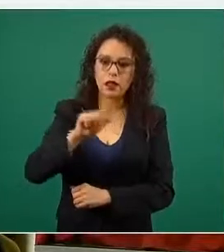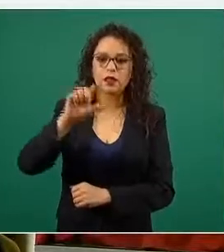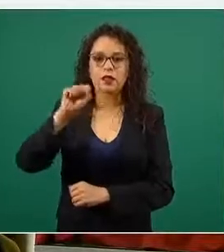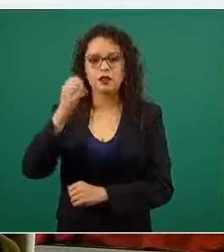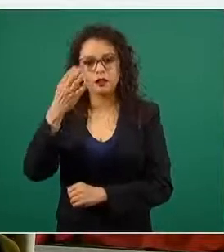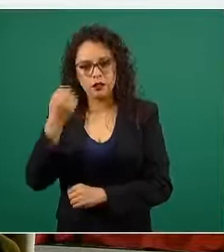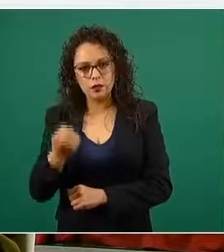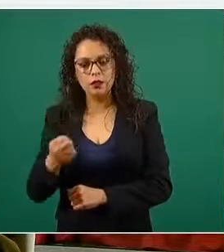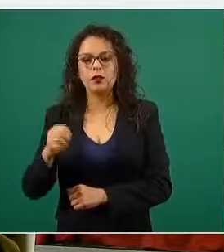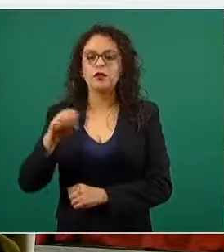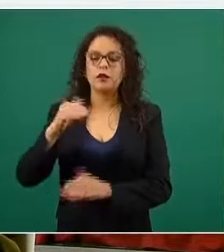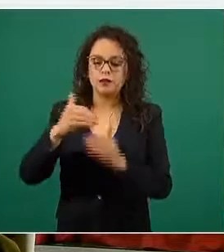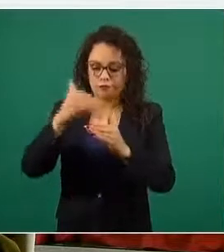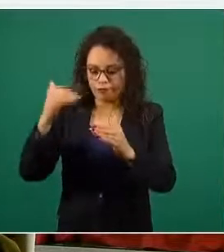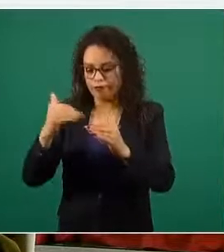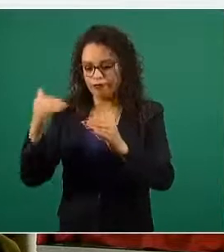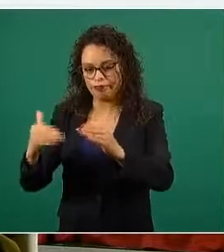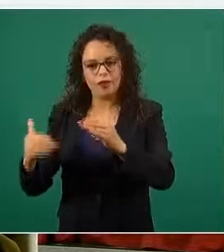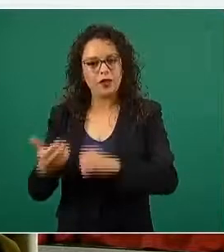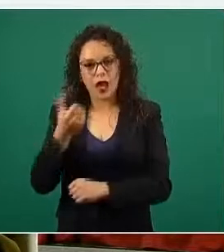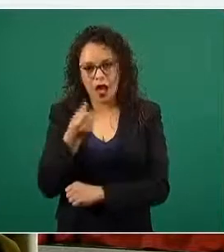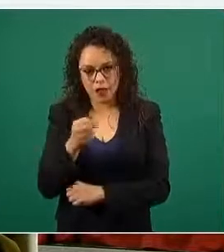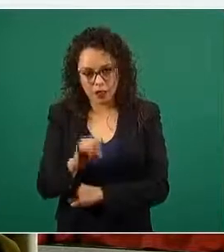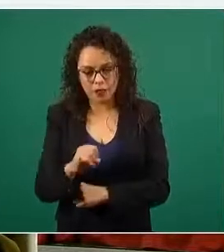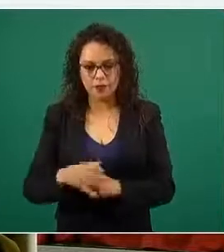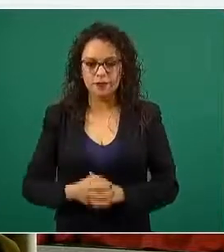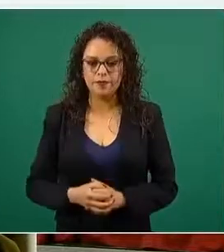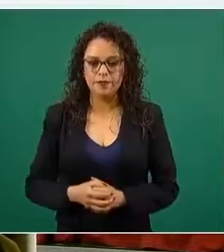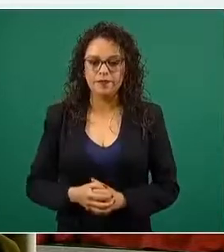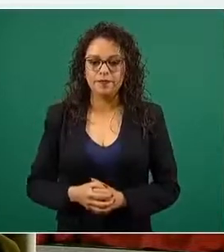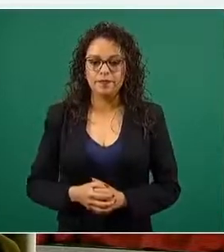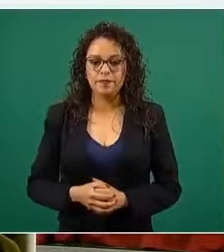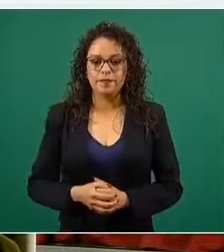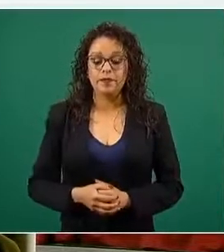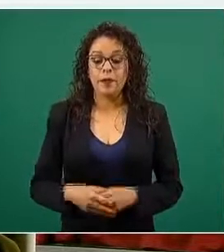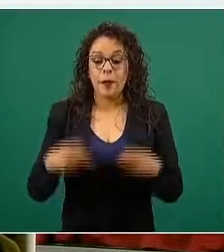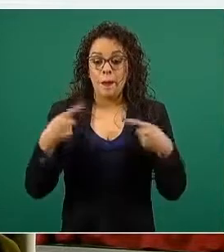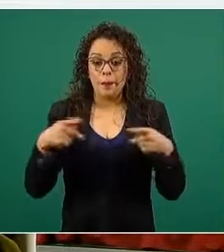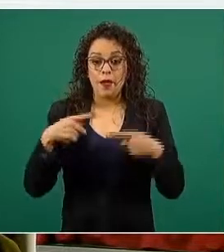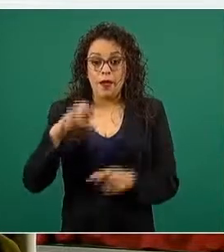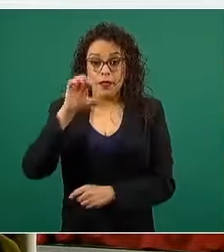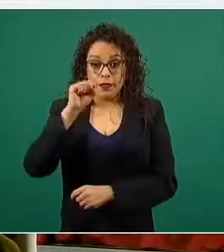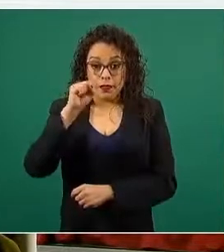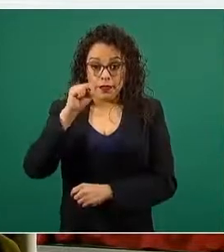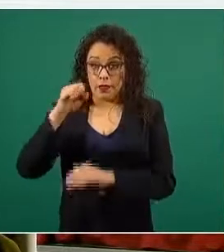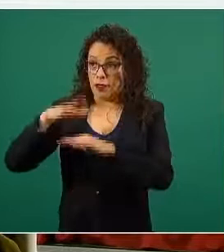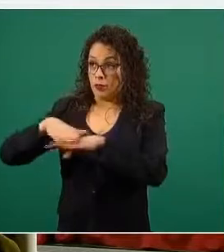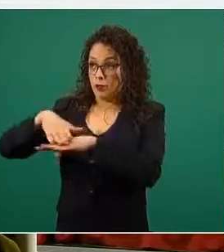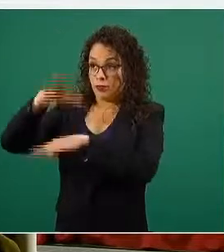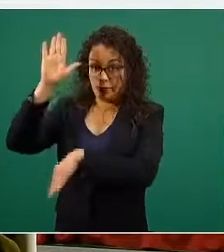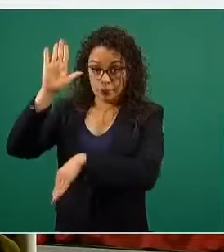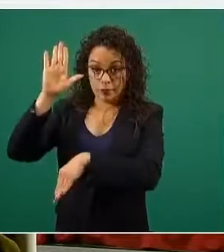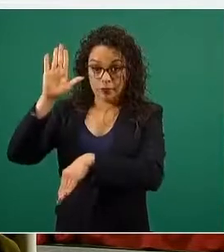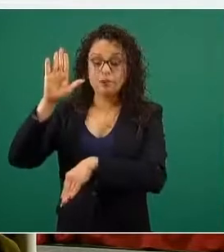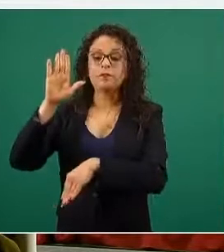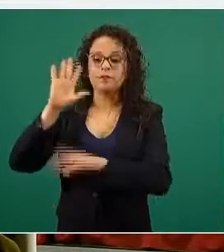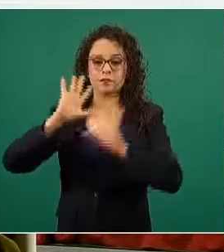69 y así progresivamente. En conjunto, personas de 60 y más años son